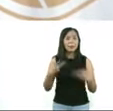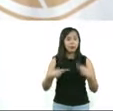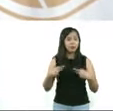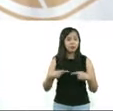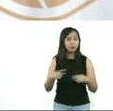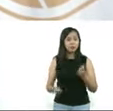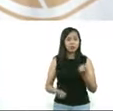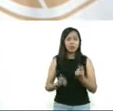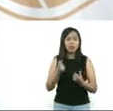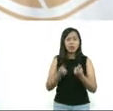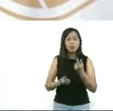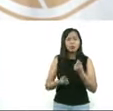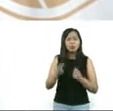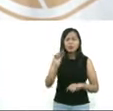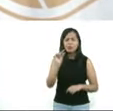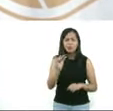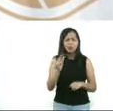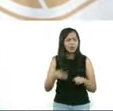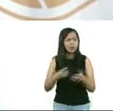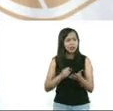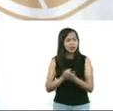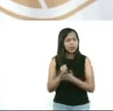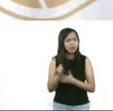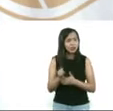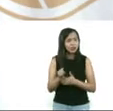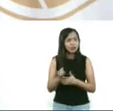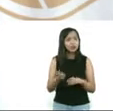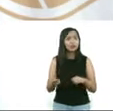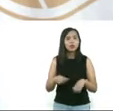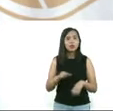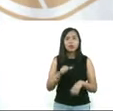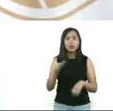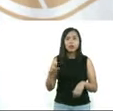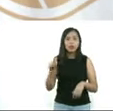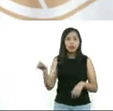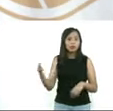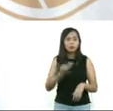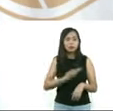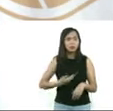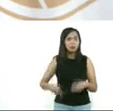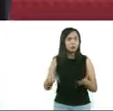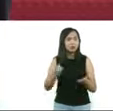unos cuantos. Y en cambio hay otro, que también vimos ayer,